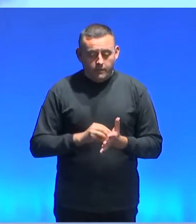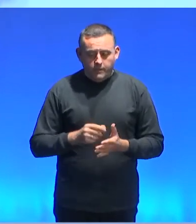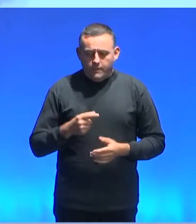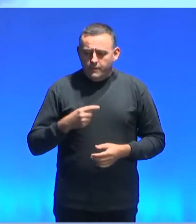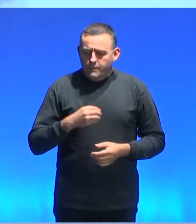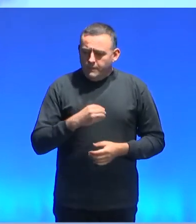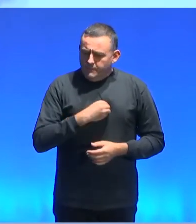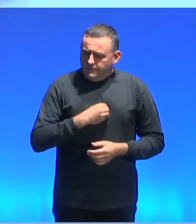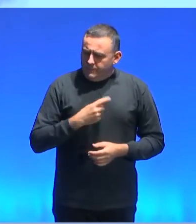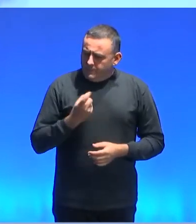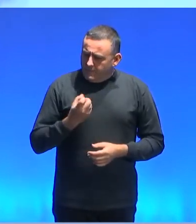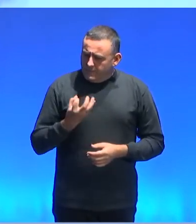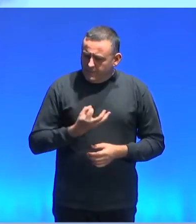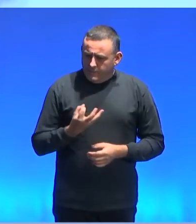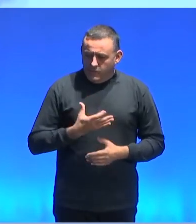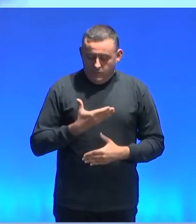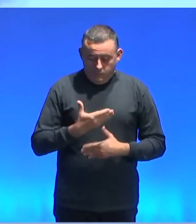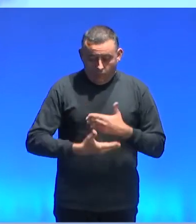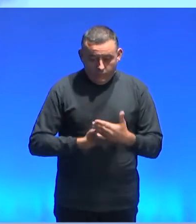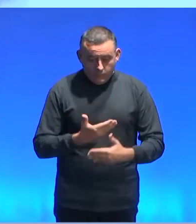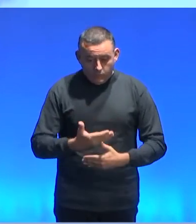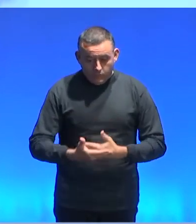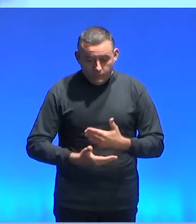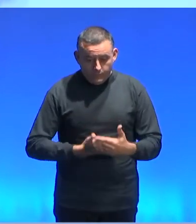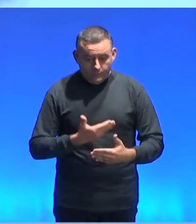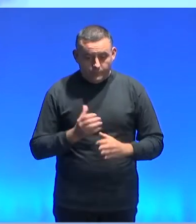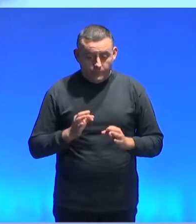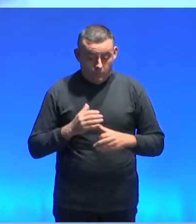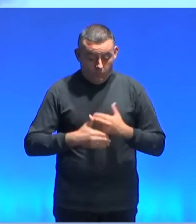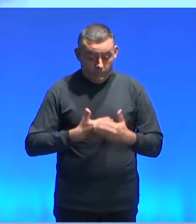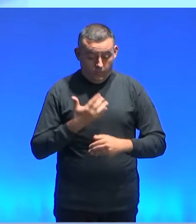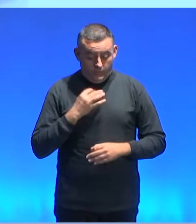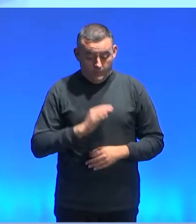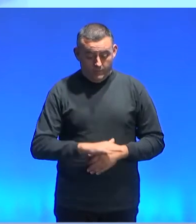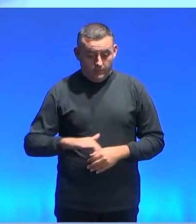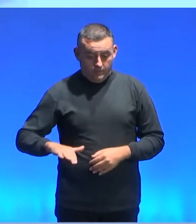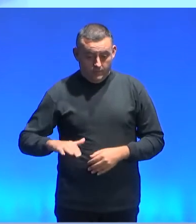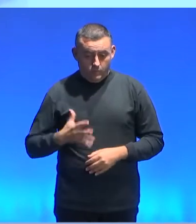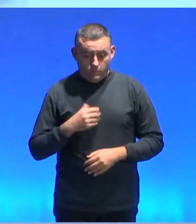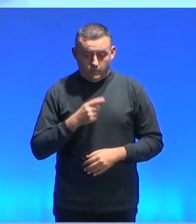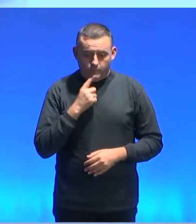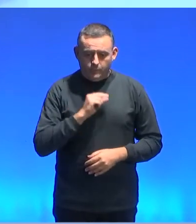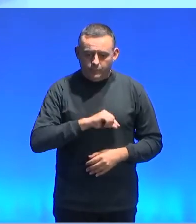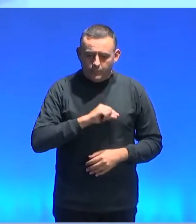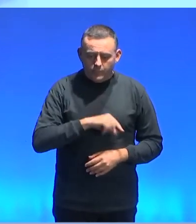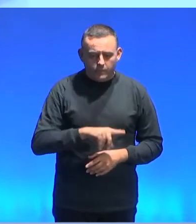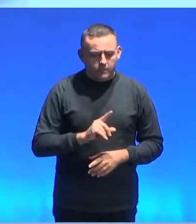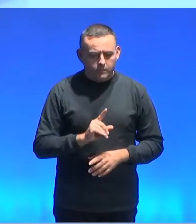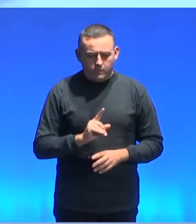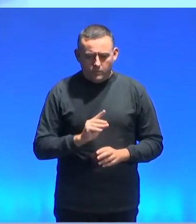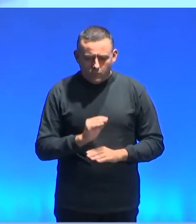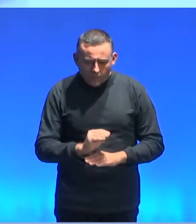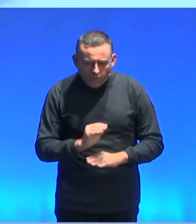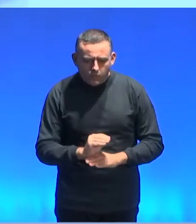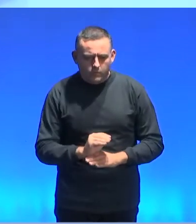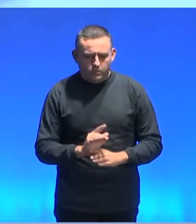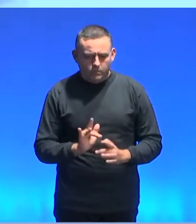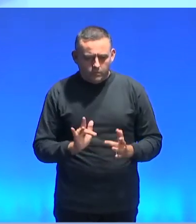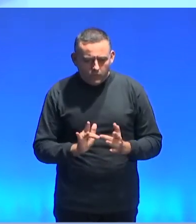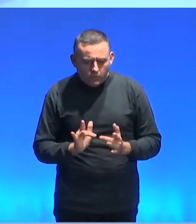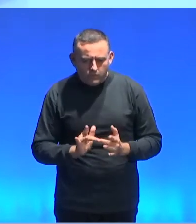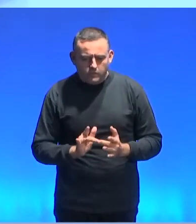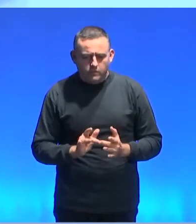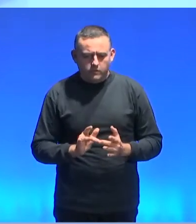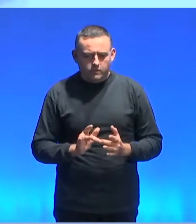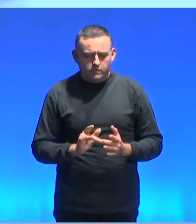complementar este tipo de procesos, sobre todo si hablamos de infancias, con el tema de la ética del cuidado, ¿no? Con el tema de los vínculos, entendiendo a los niños y a las